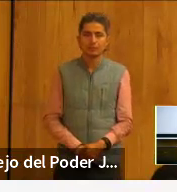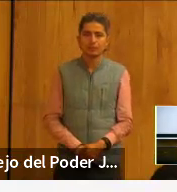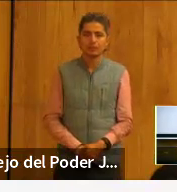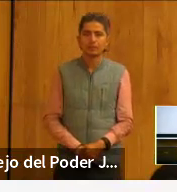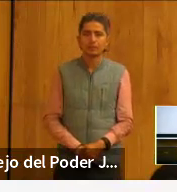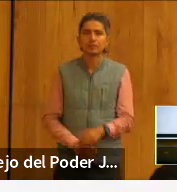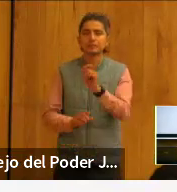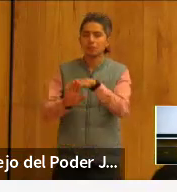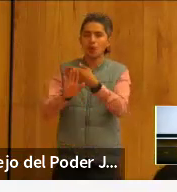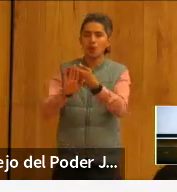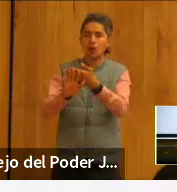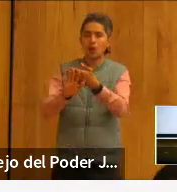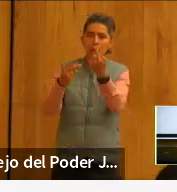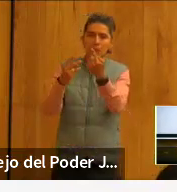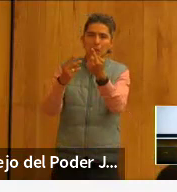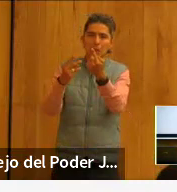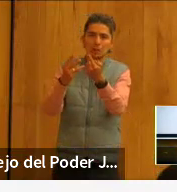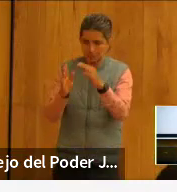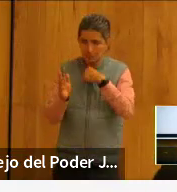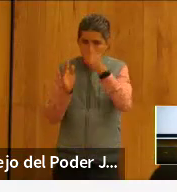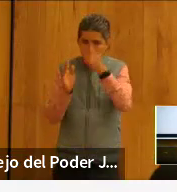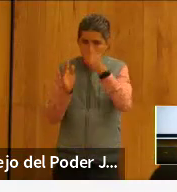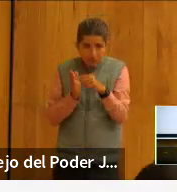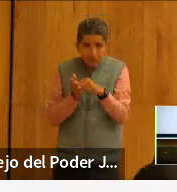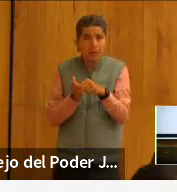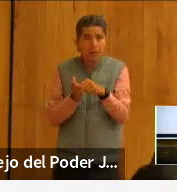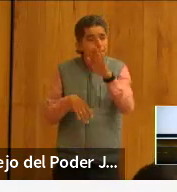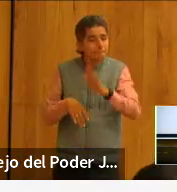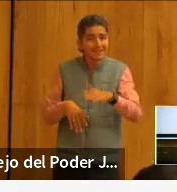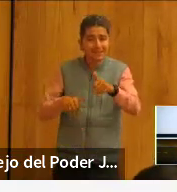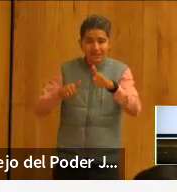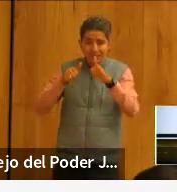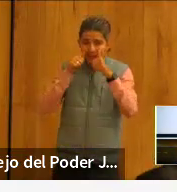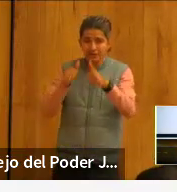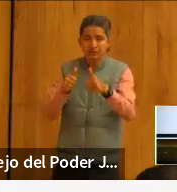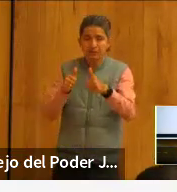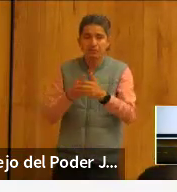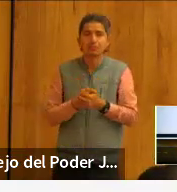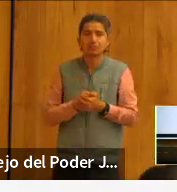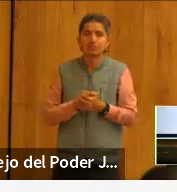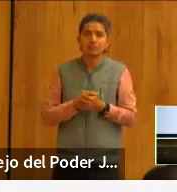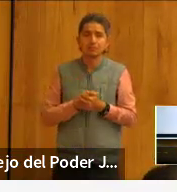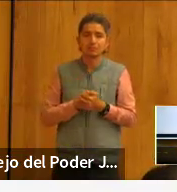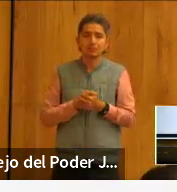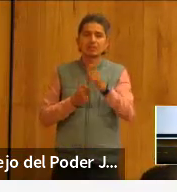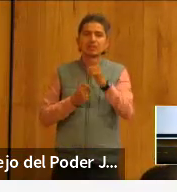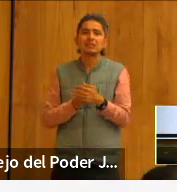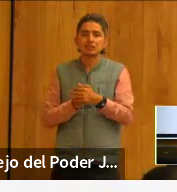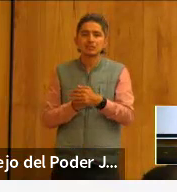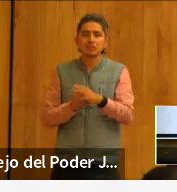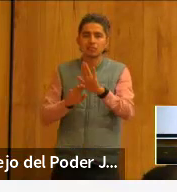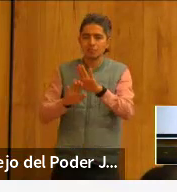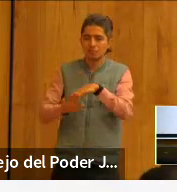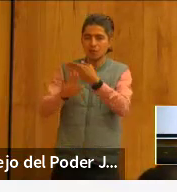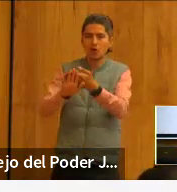La violencia en la que creo que tenemos que poner muchísima atención es en la violencia